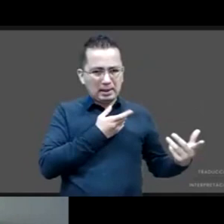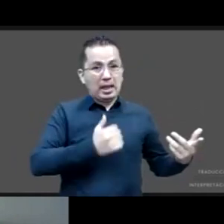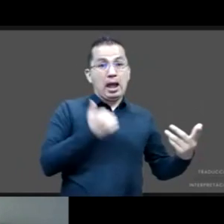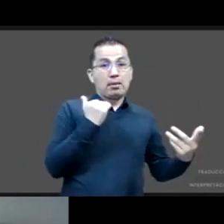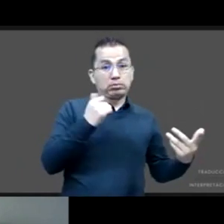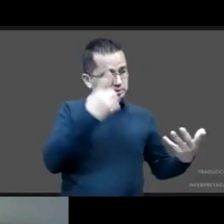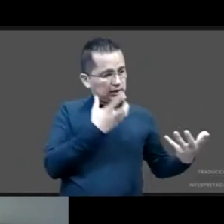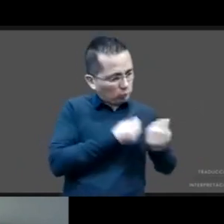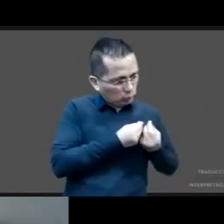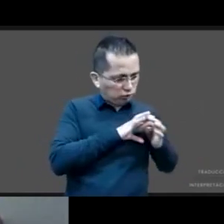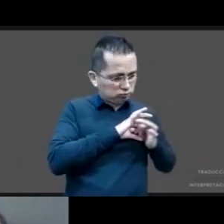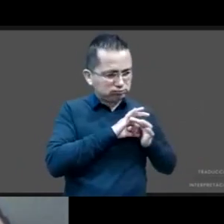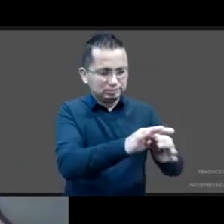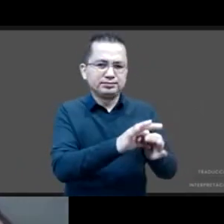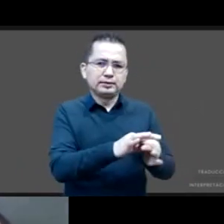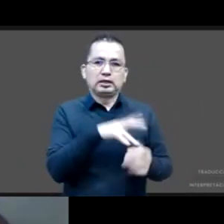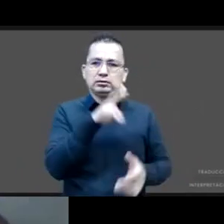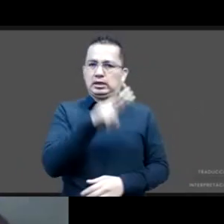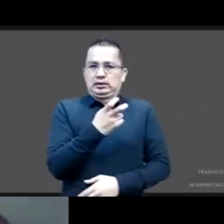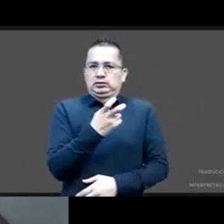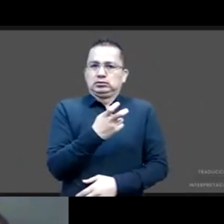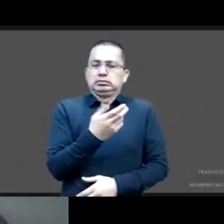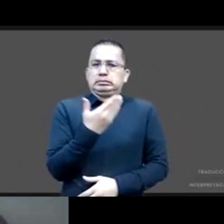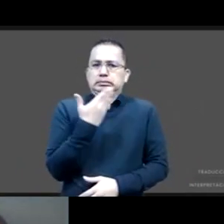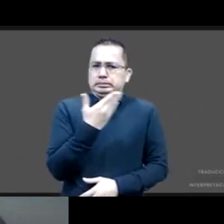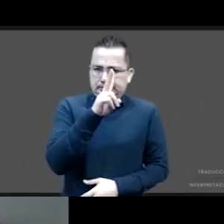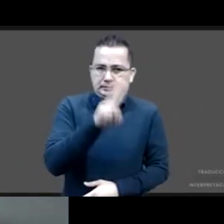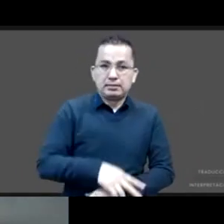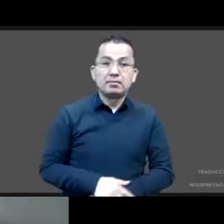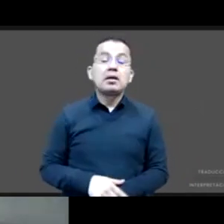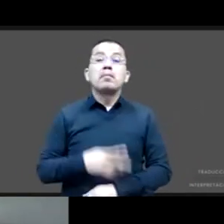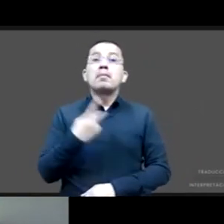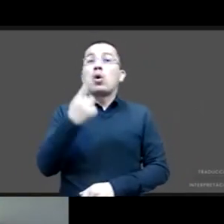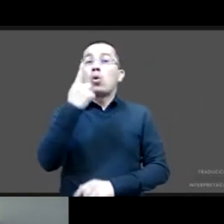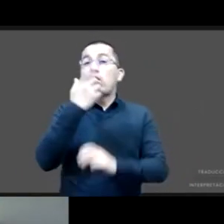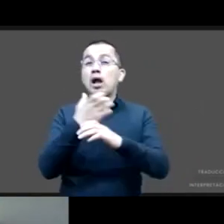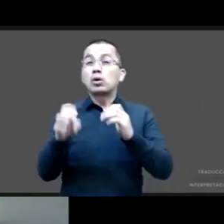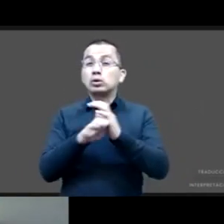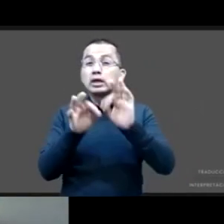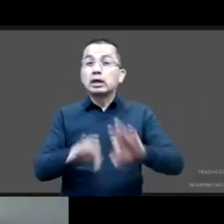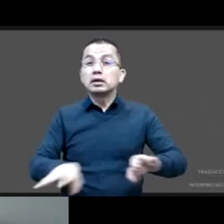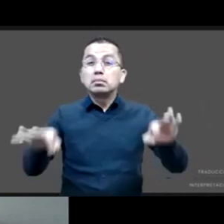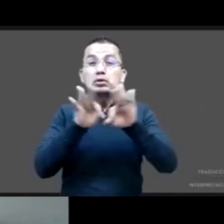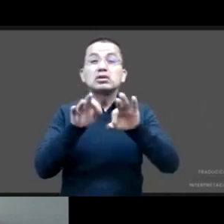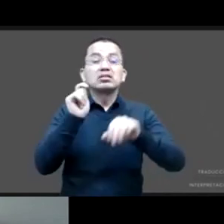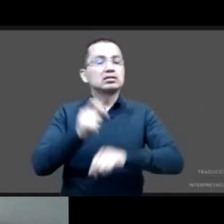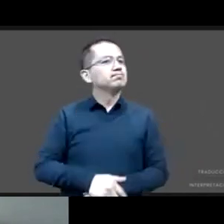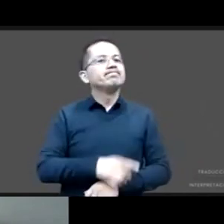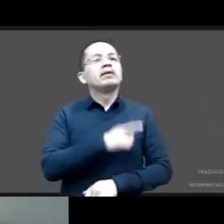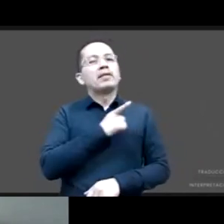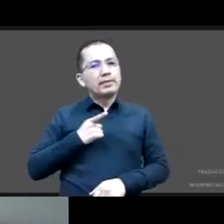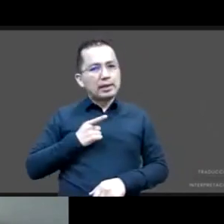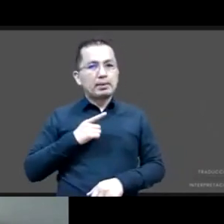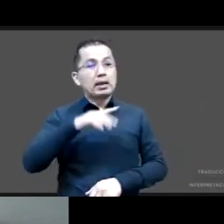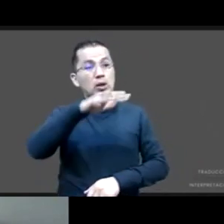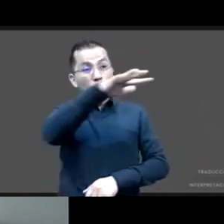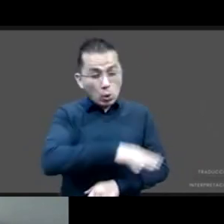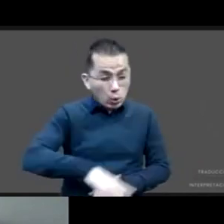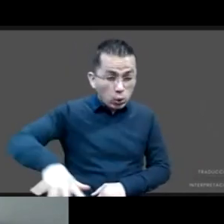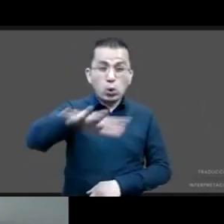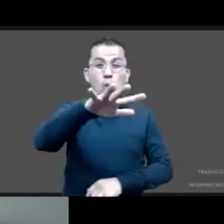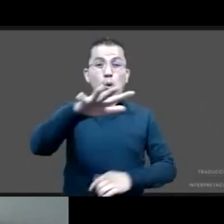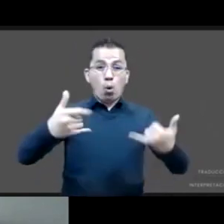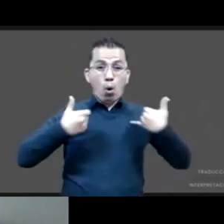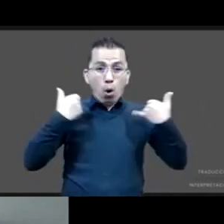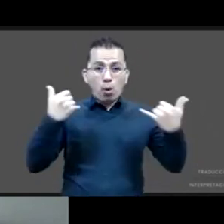hay algo bien importante y aquí es ir a donde están los jóvenes es escucharlos básicamente es escucharlos y es